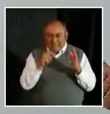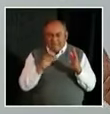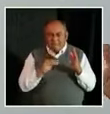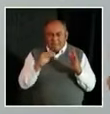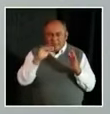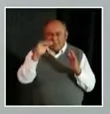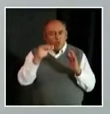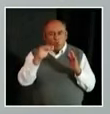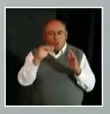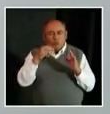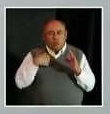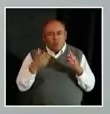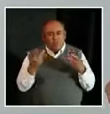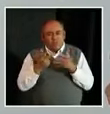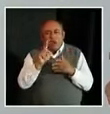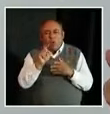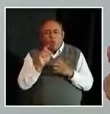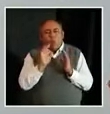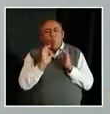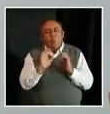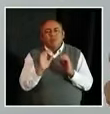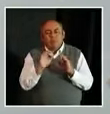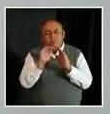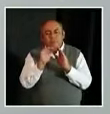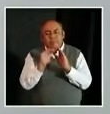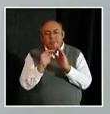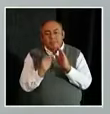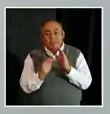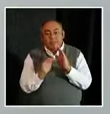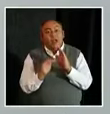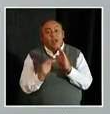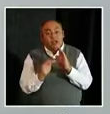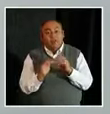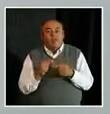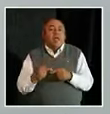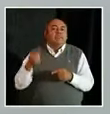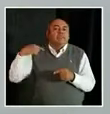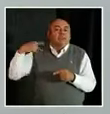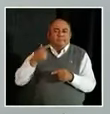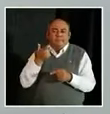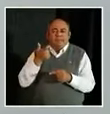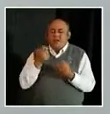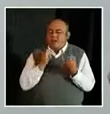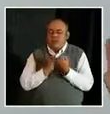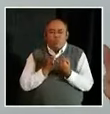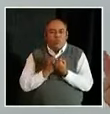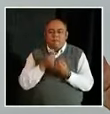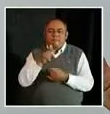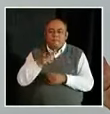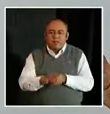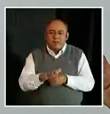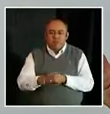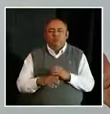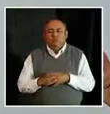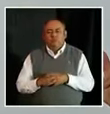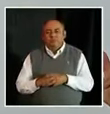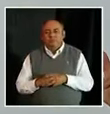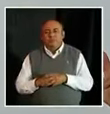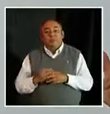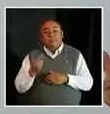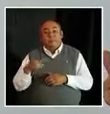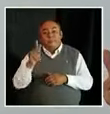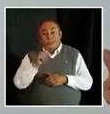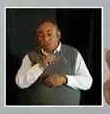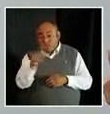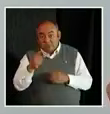su consumo iban a conservar su tarifa anterior. Entonces, para quienes no quisieron disminuir su